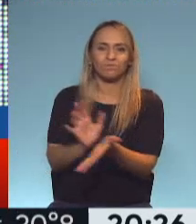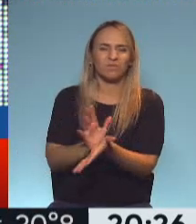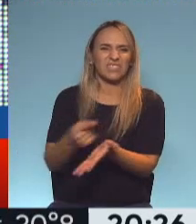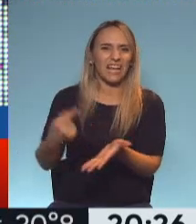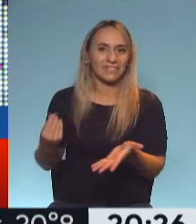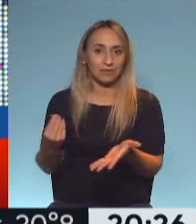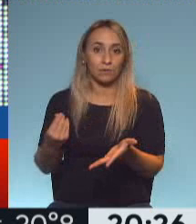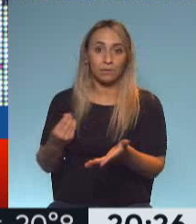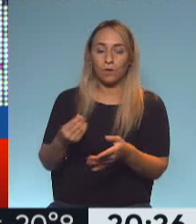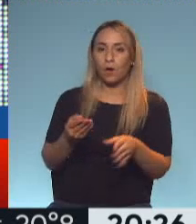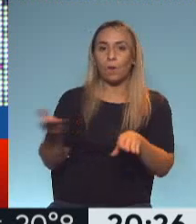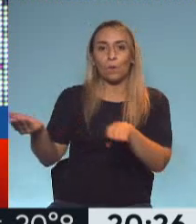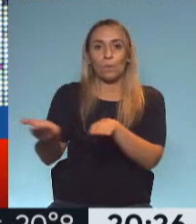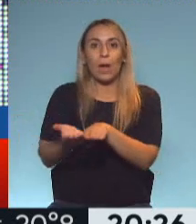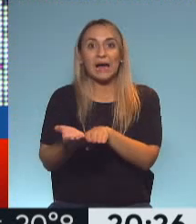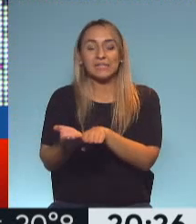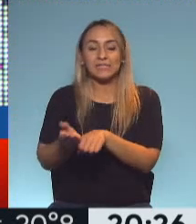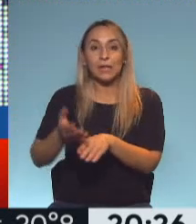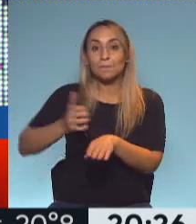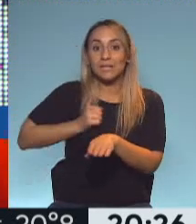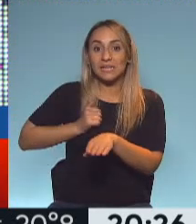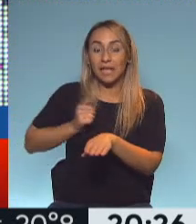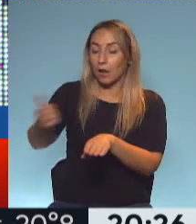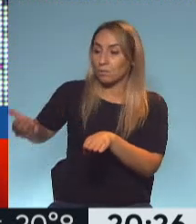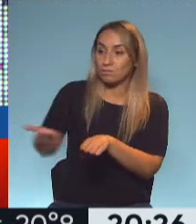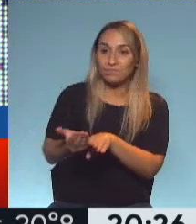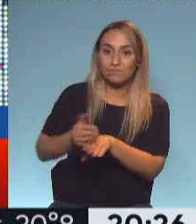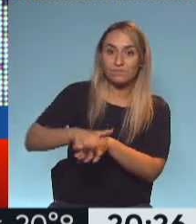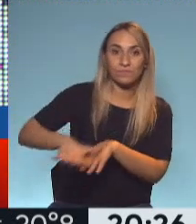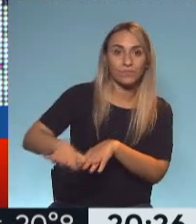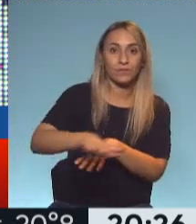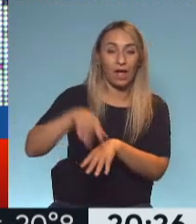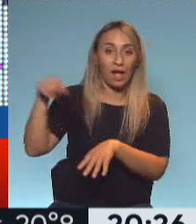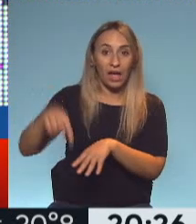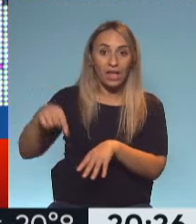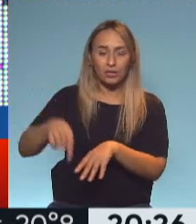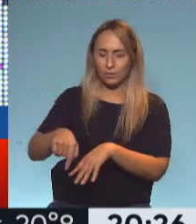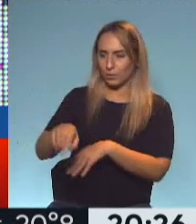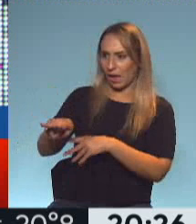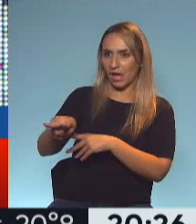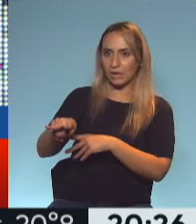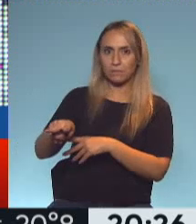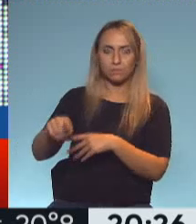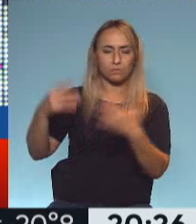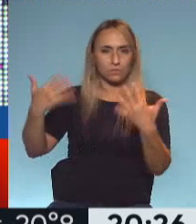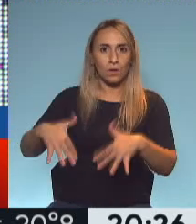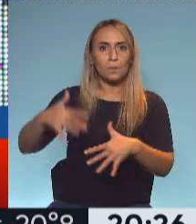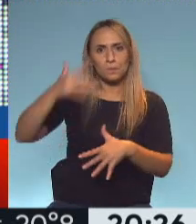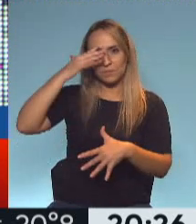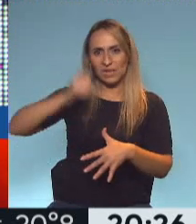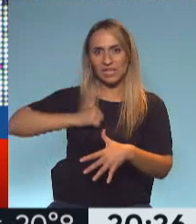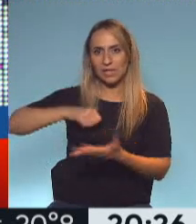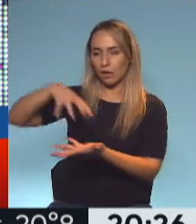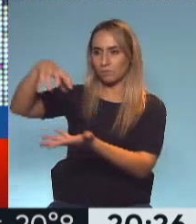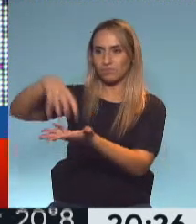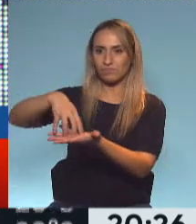de 1985, esa fortaleza de Monte Agradable, ver a ese enclave neocolonial y militar que amenaza